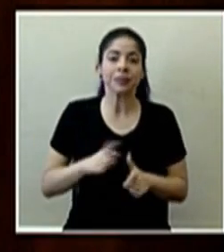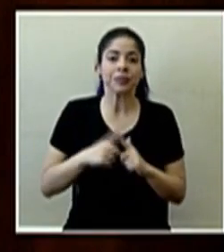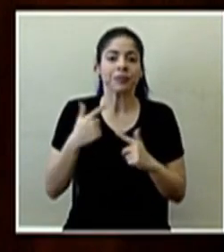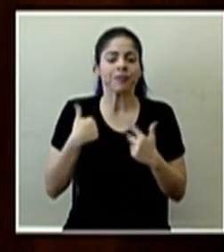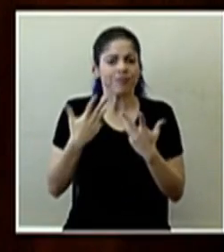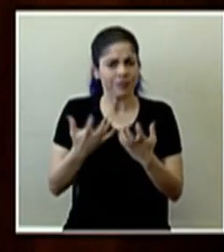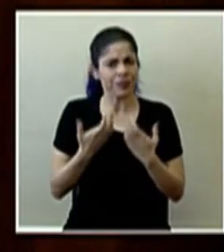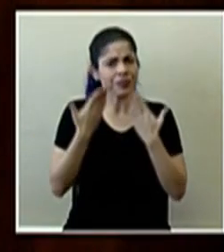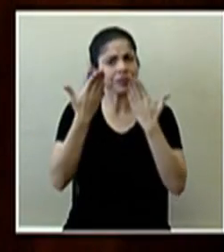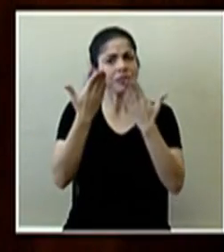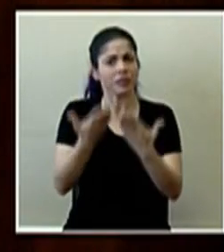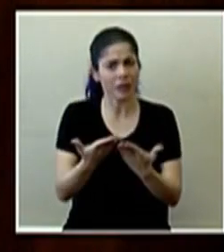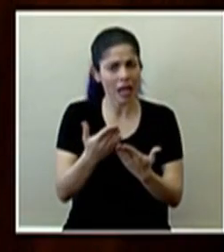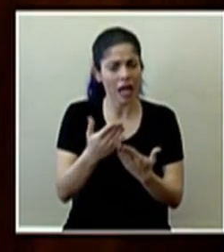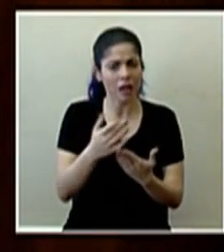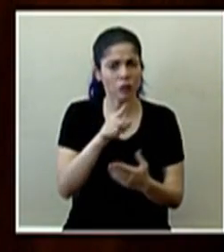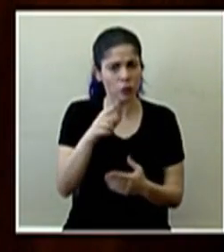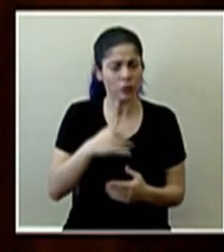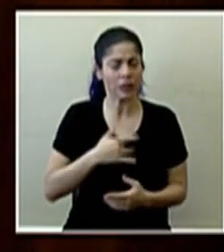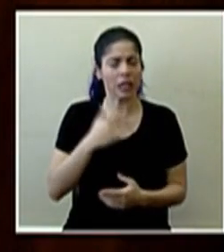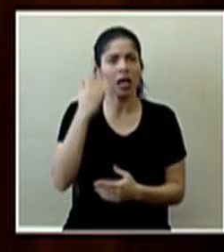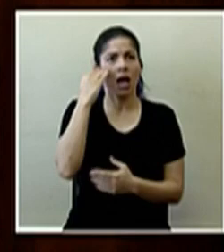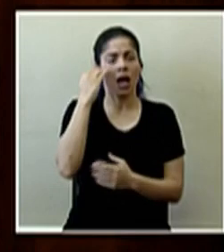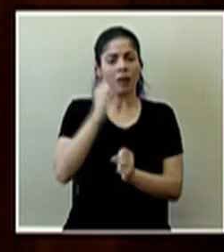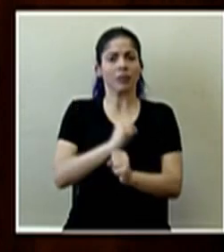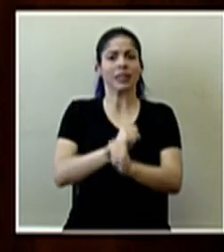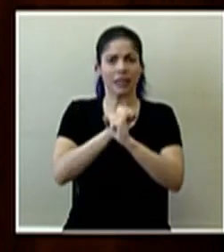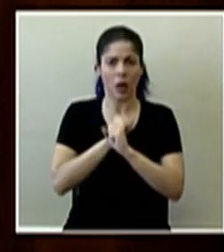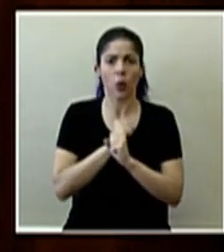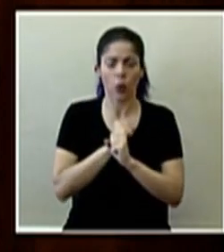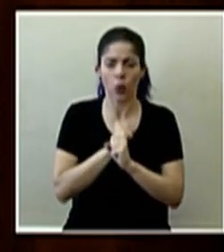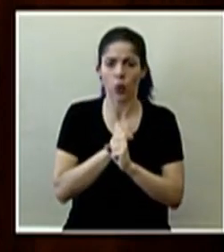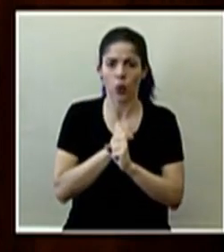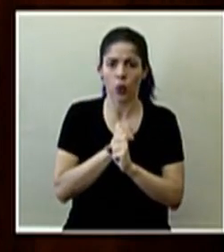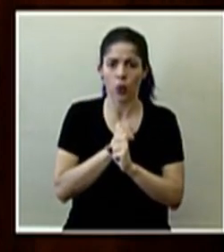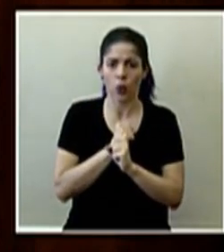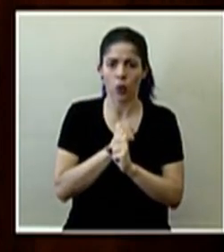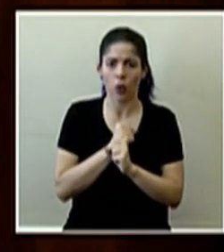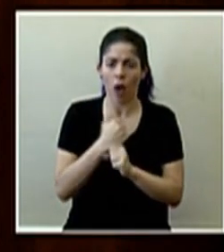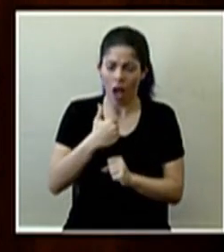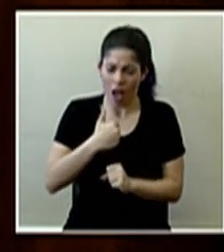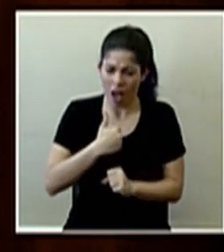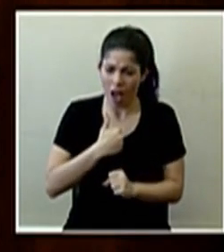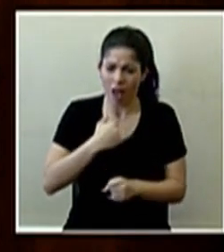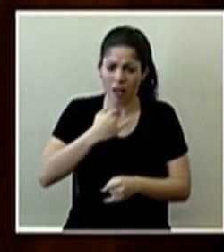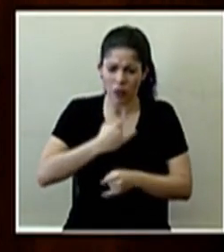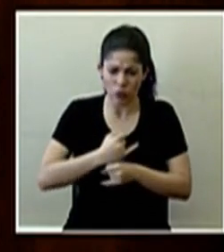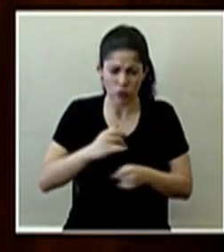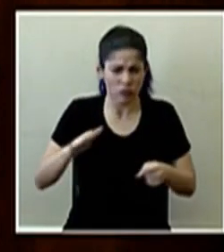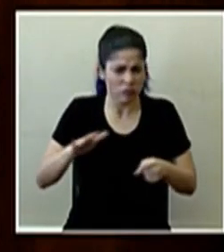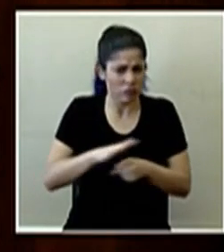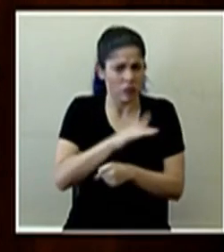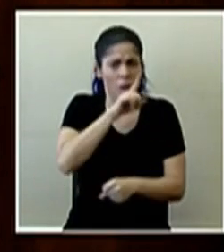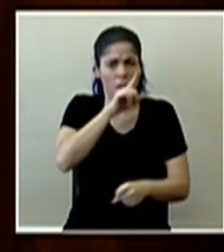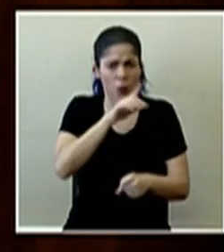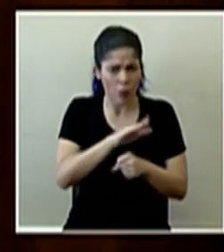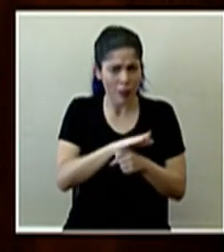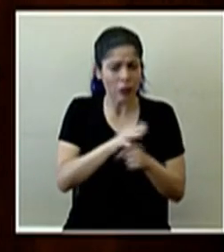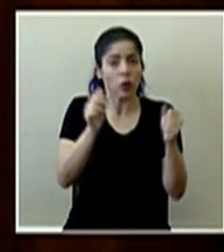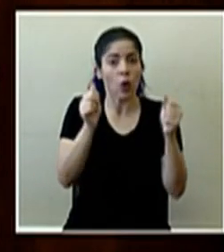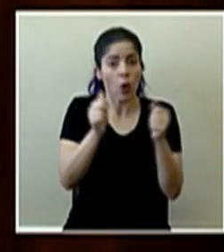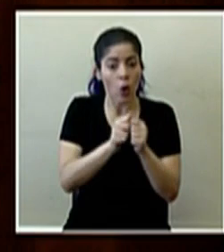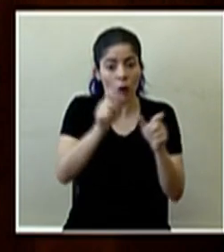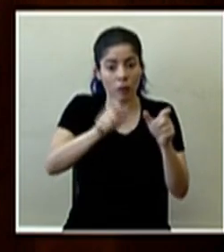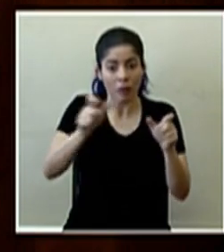darle ese aseguramiento de un compromiso institucional a nuestros funcionarios